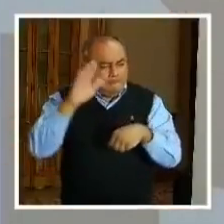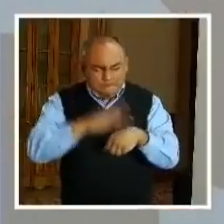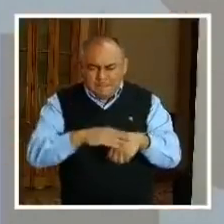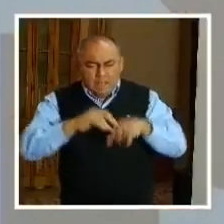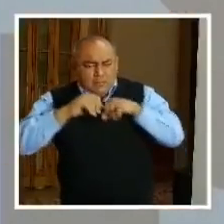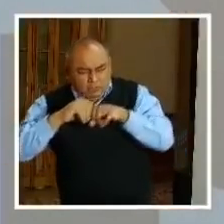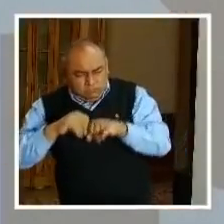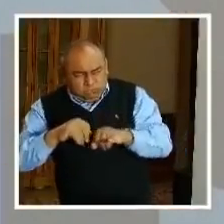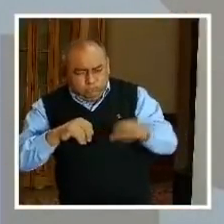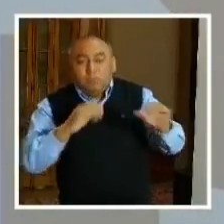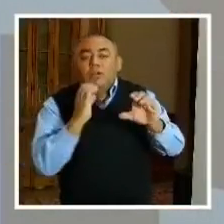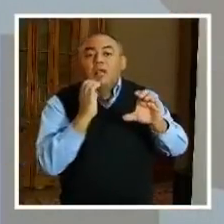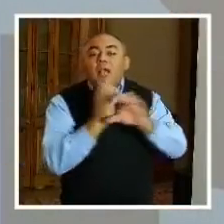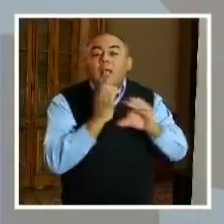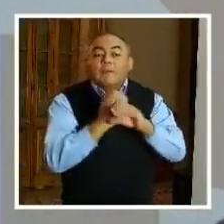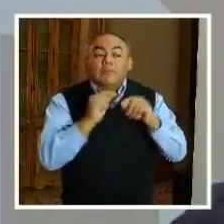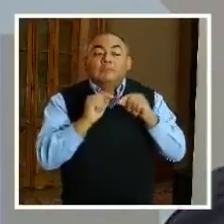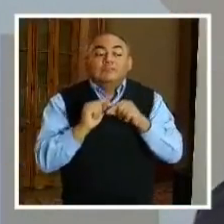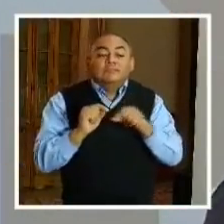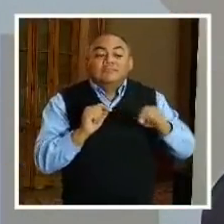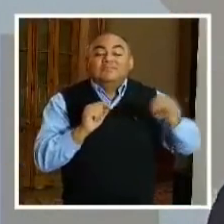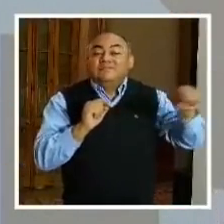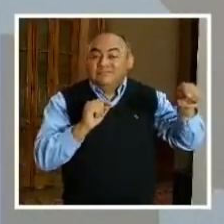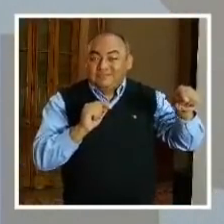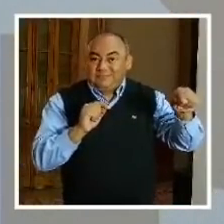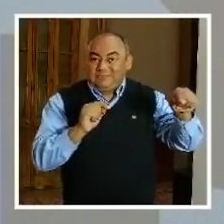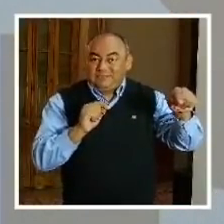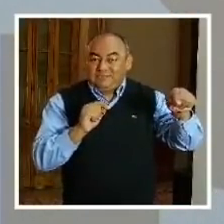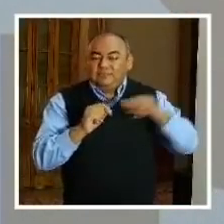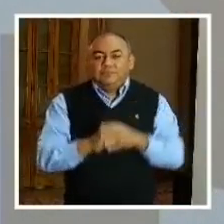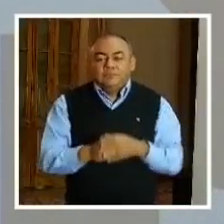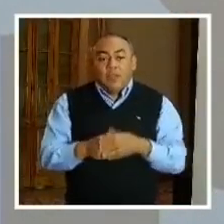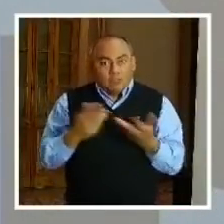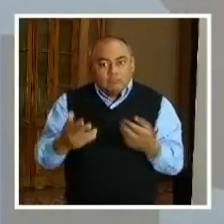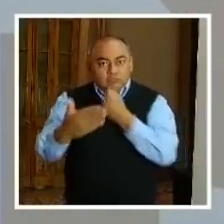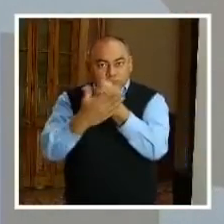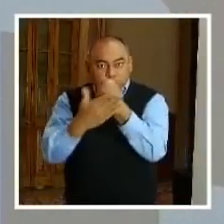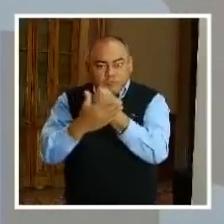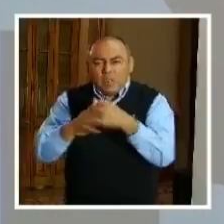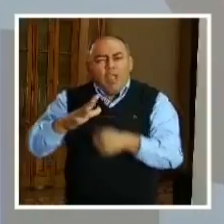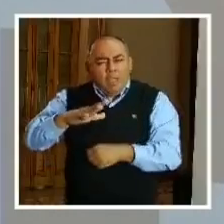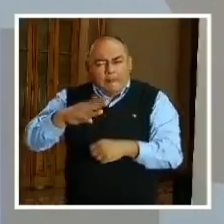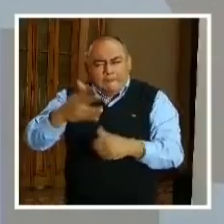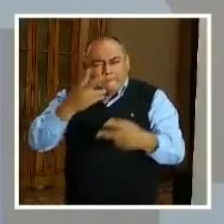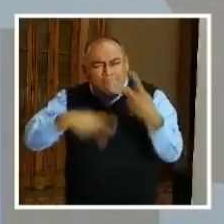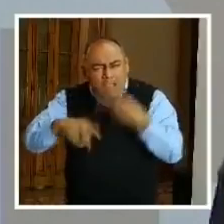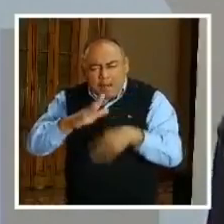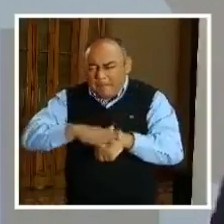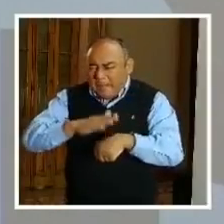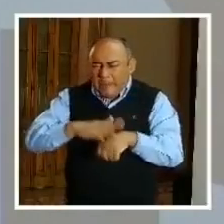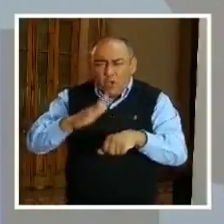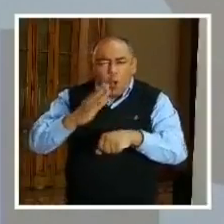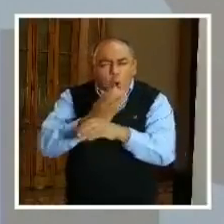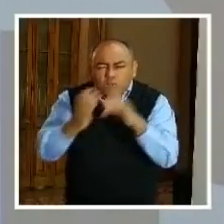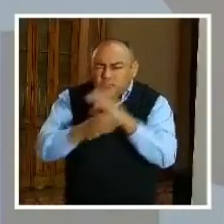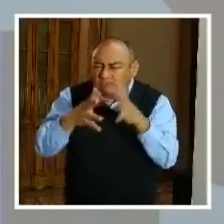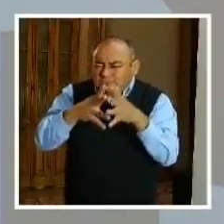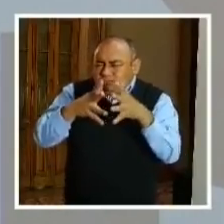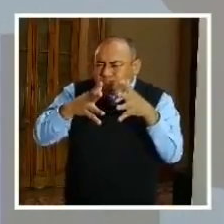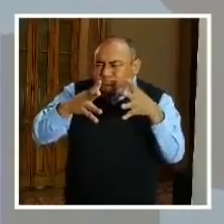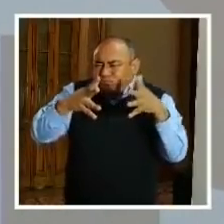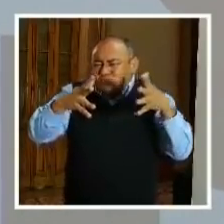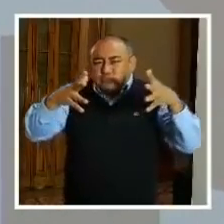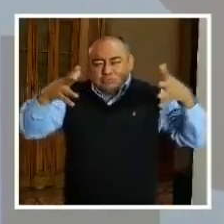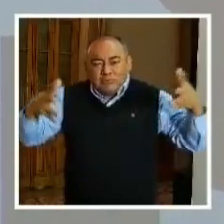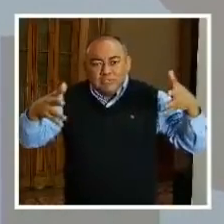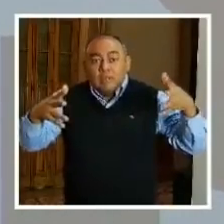Transmetro eléctrico. Entonces viene todo un andamiaje que empezará a verse a finales